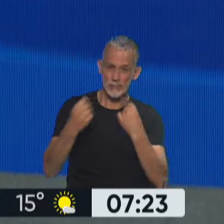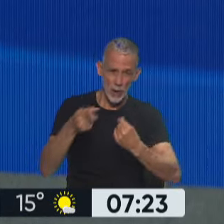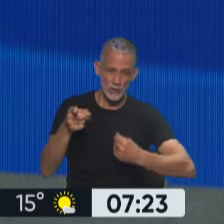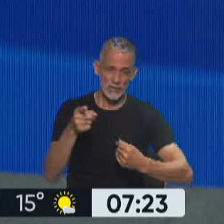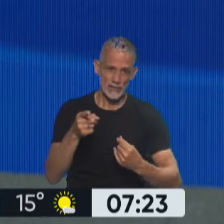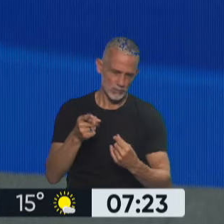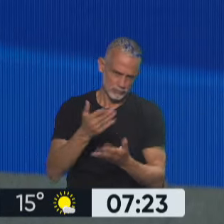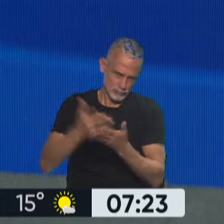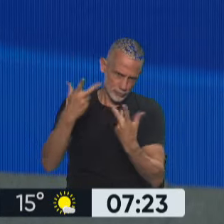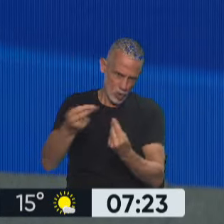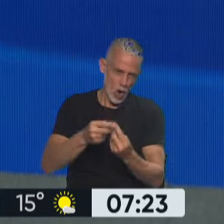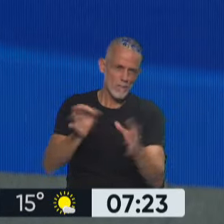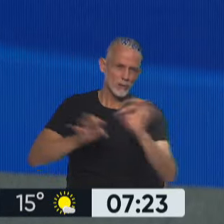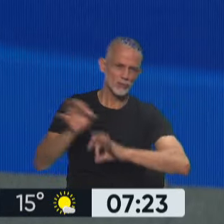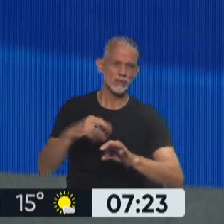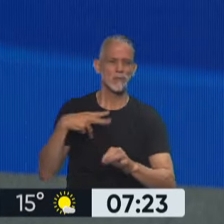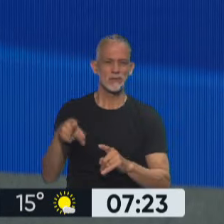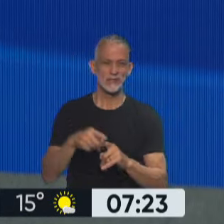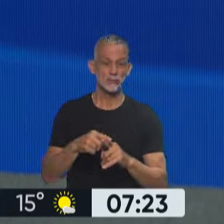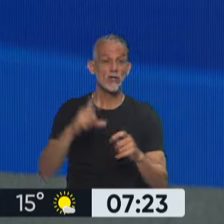privatización de líneas argentinas acompañados Por la cgt de la